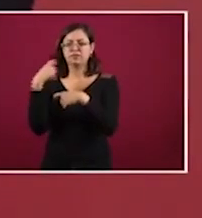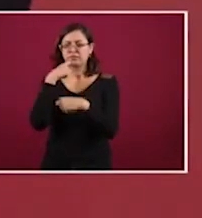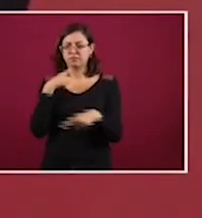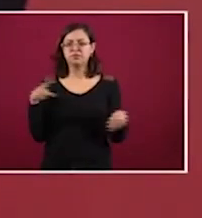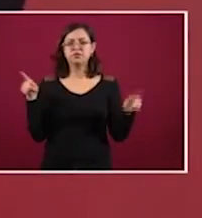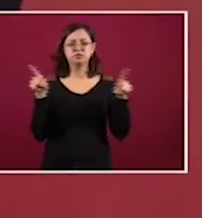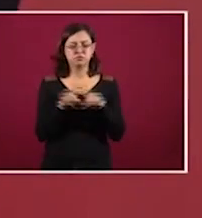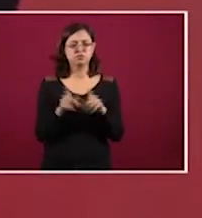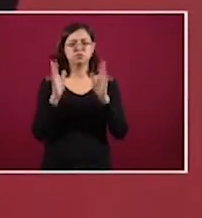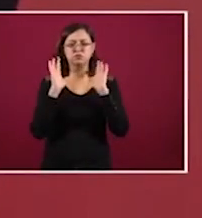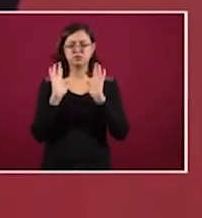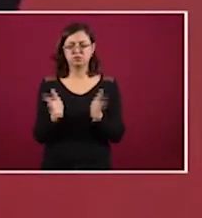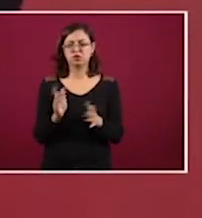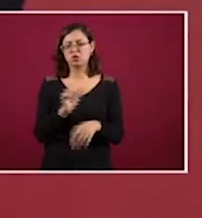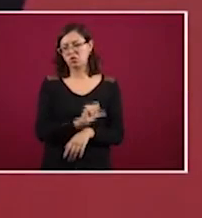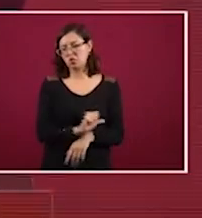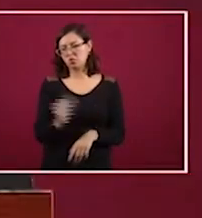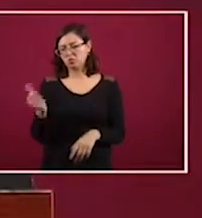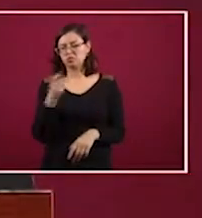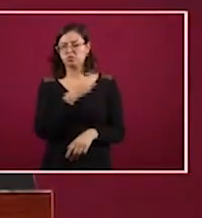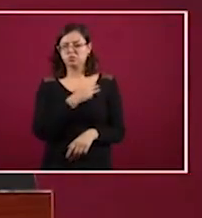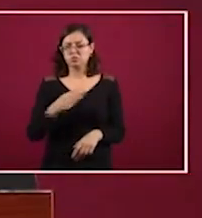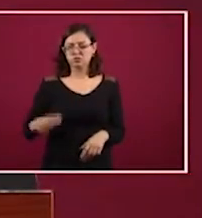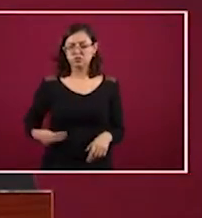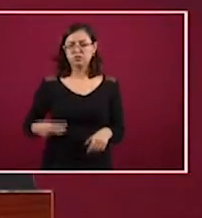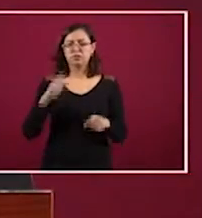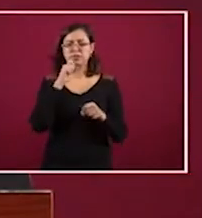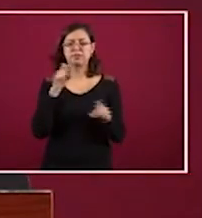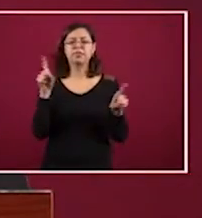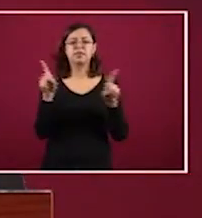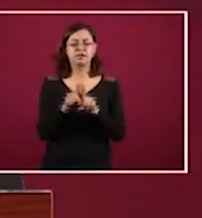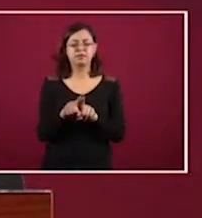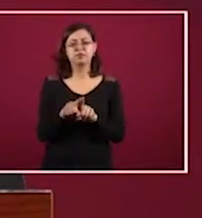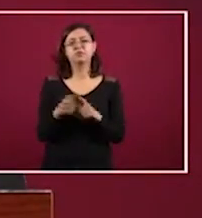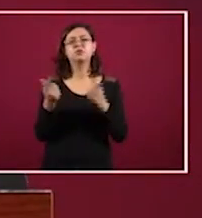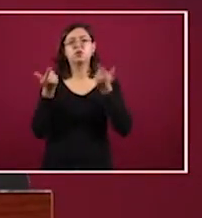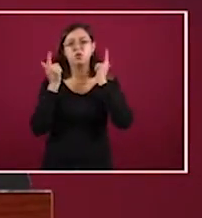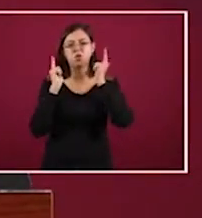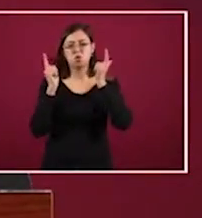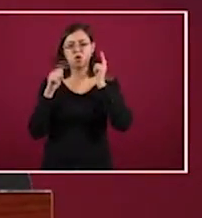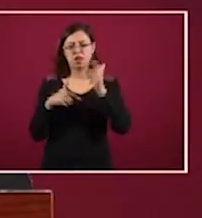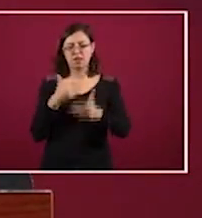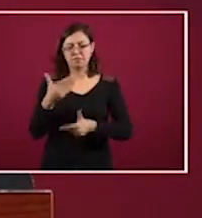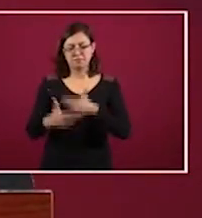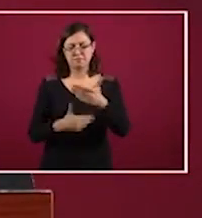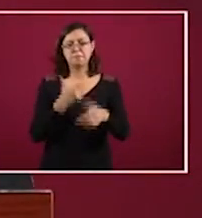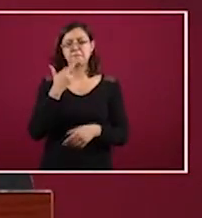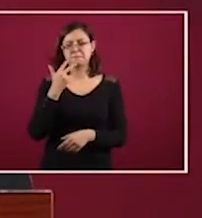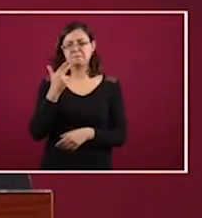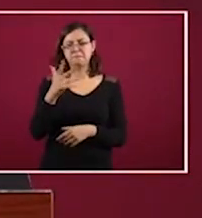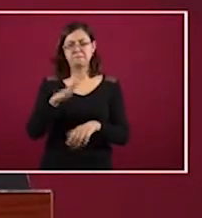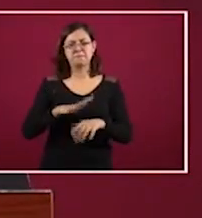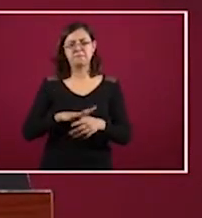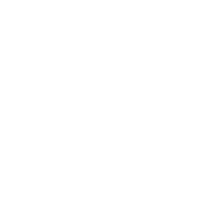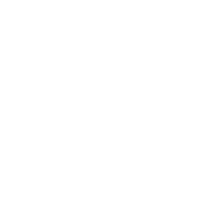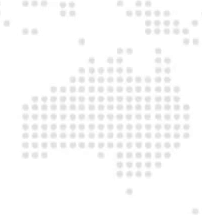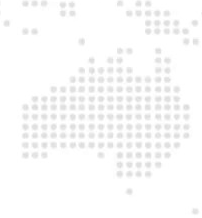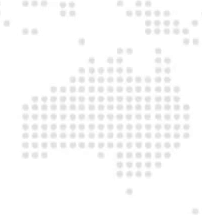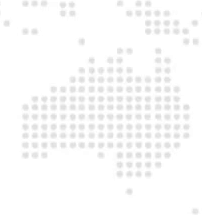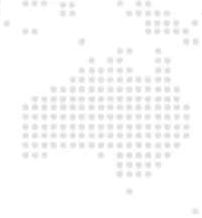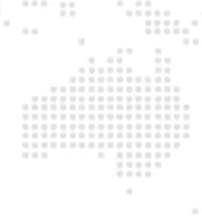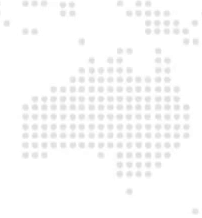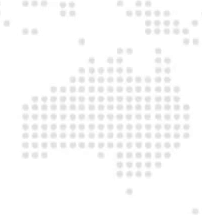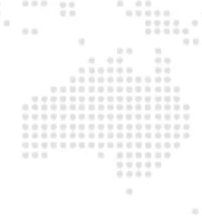forma y unos cuantos municipios. Buscaremos que sea mayor el número que se sume en esta tendencia.